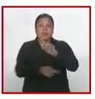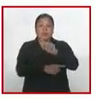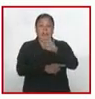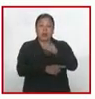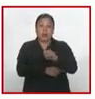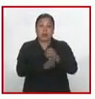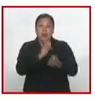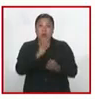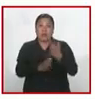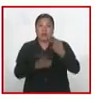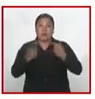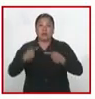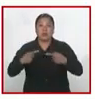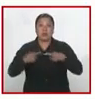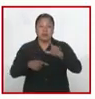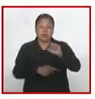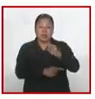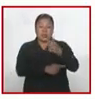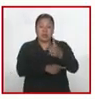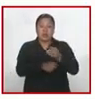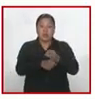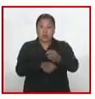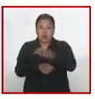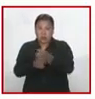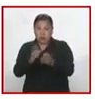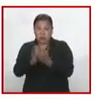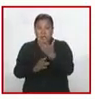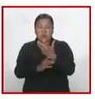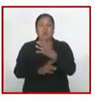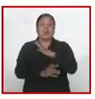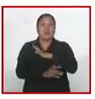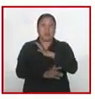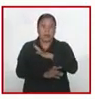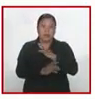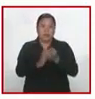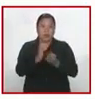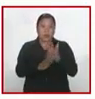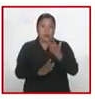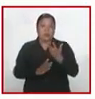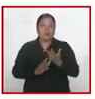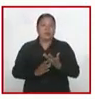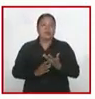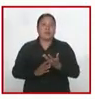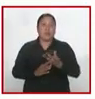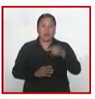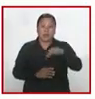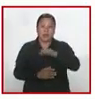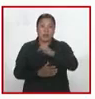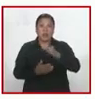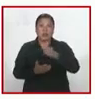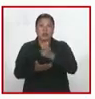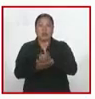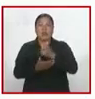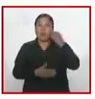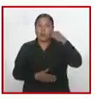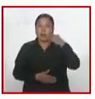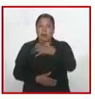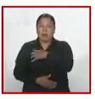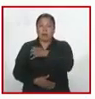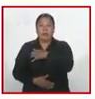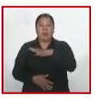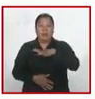nuevos en 28 municipios que presentan los casos nuevos la ciudad de oaxaca de juárez presenta